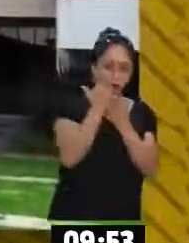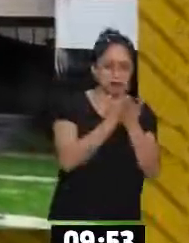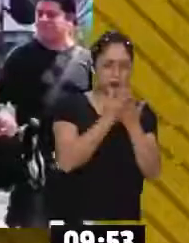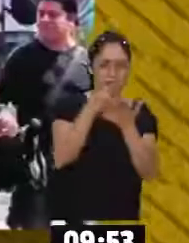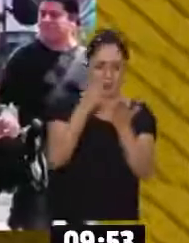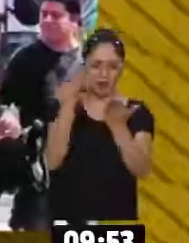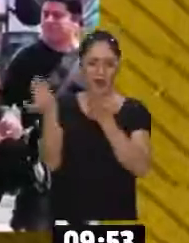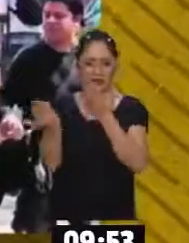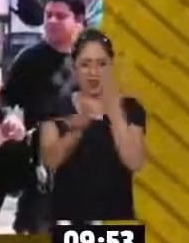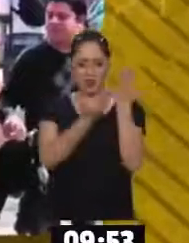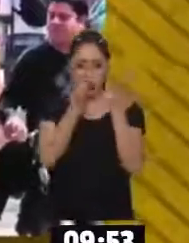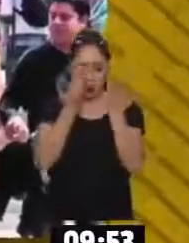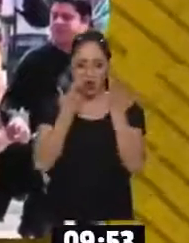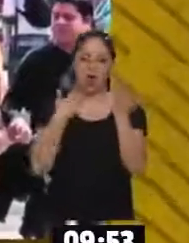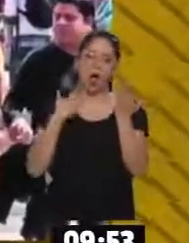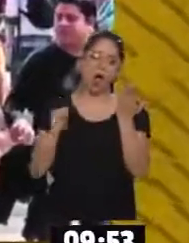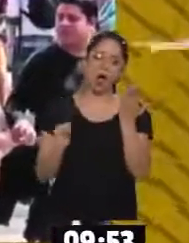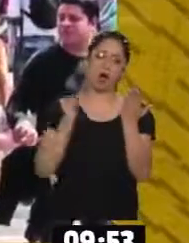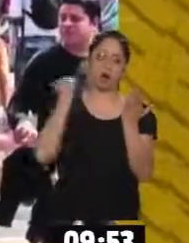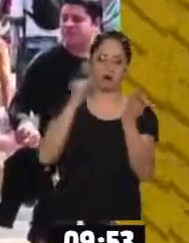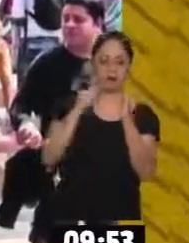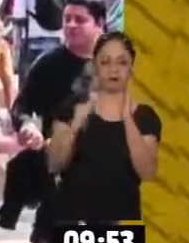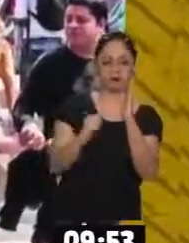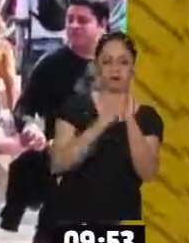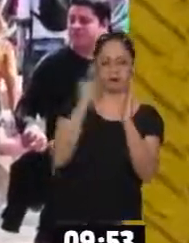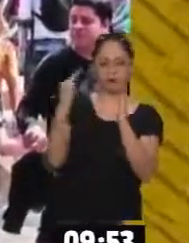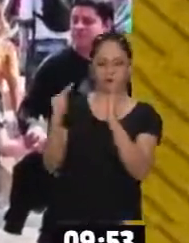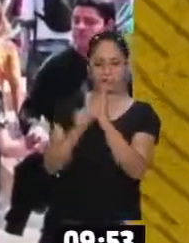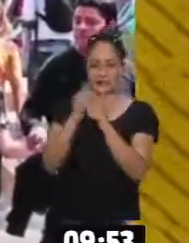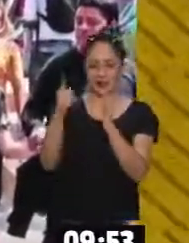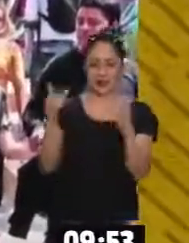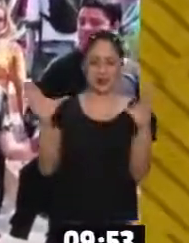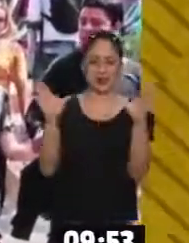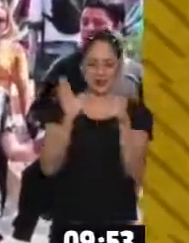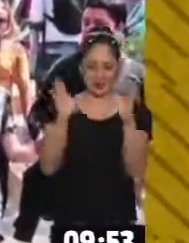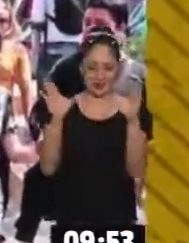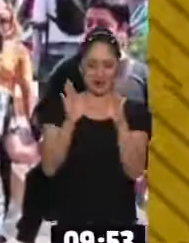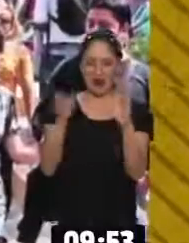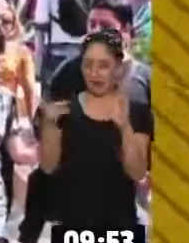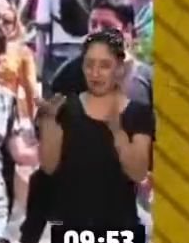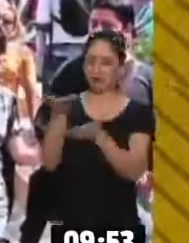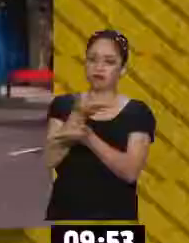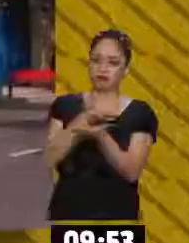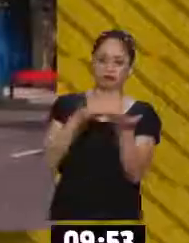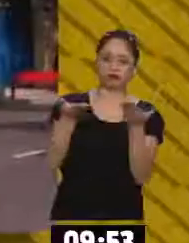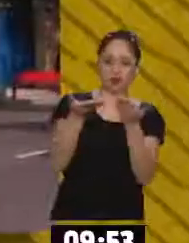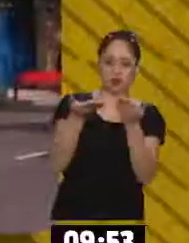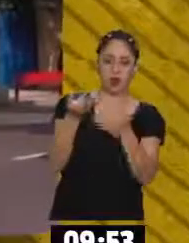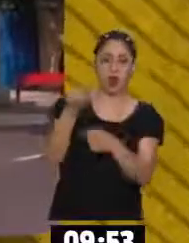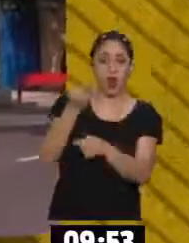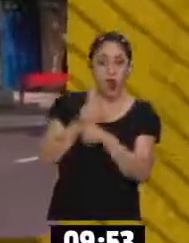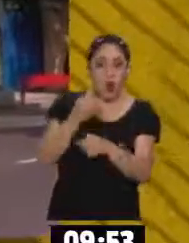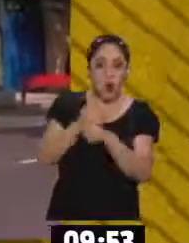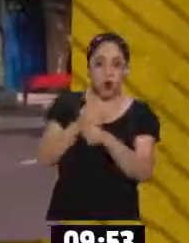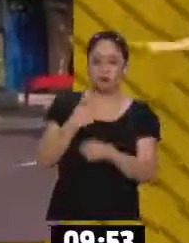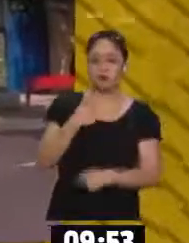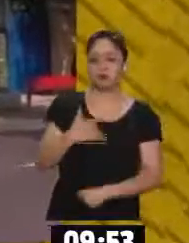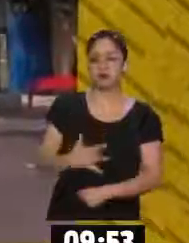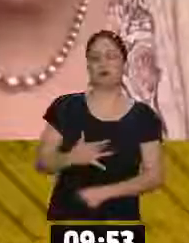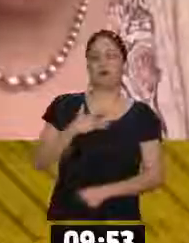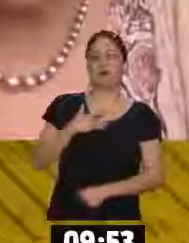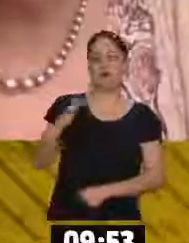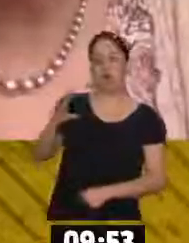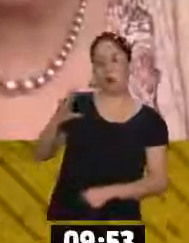firmamos de certificados ahora para ellos. Y estamos muy orgullosos porque fue muy